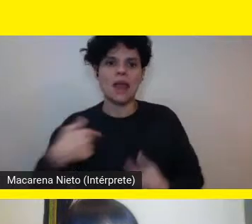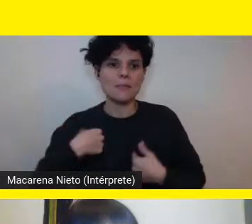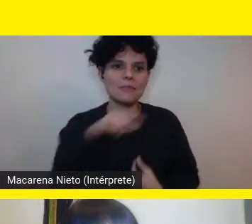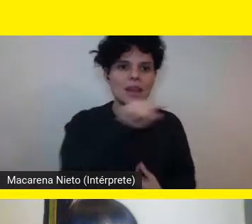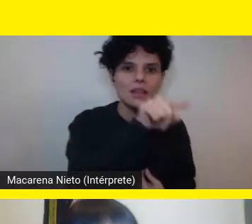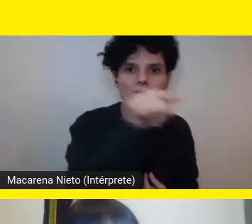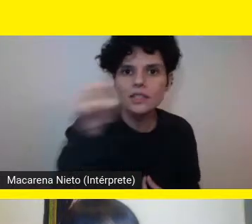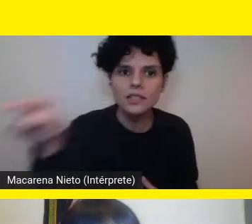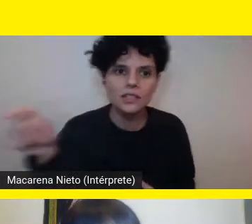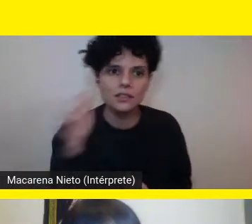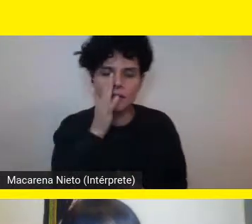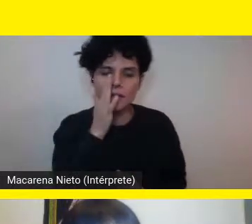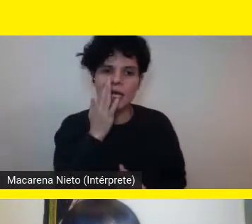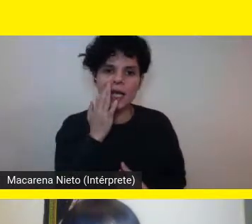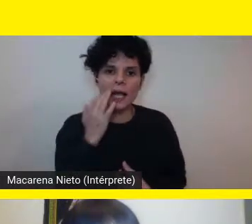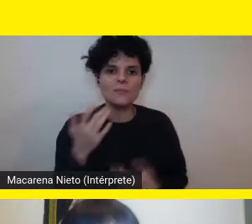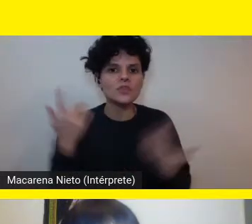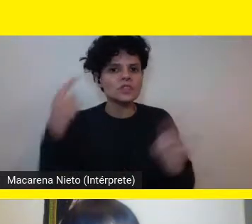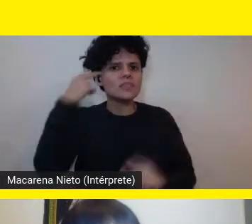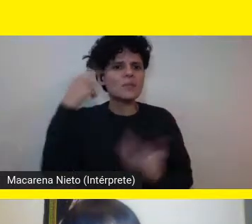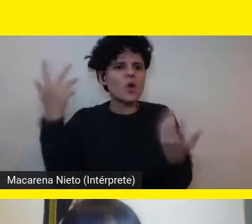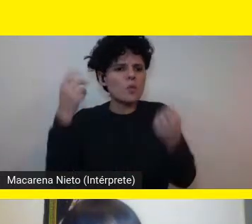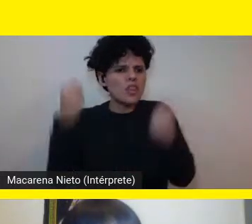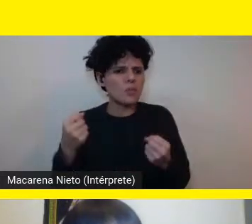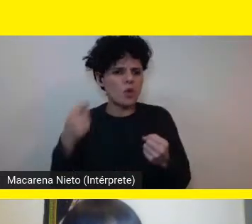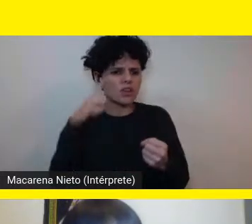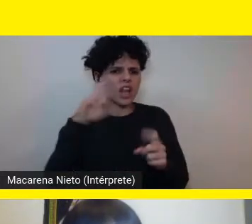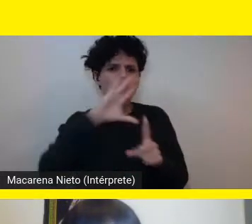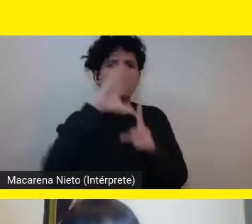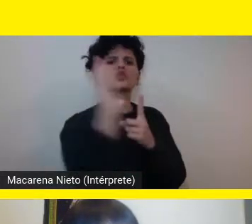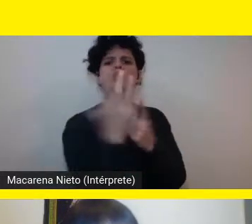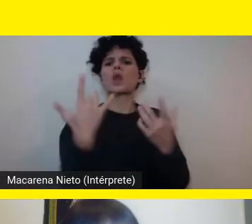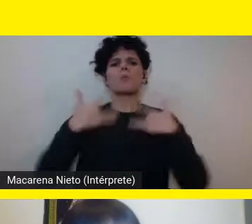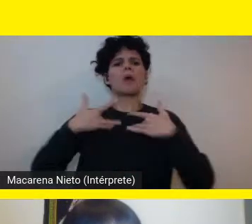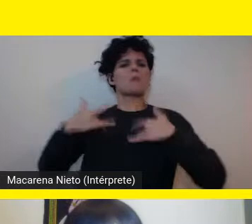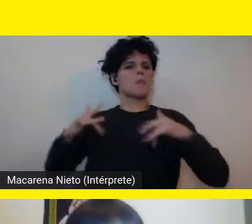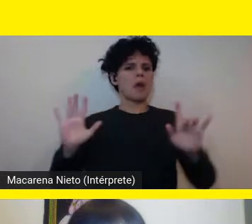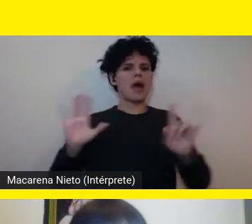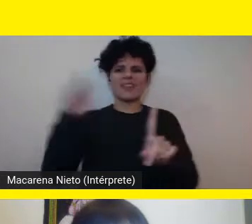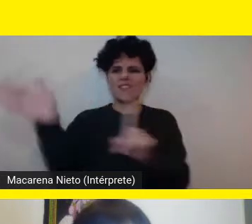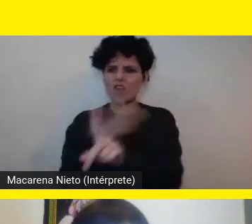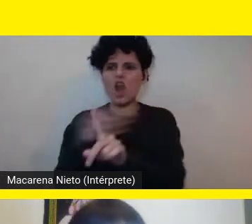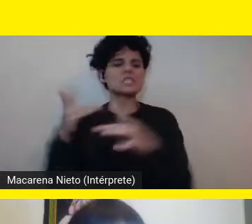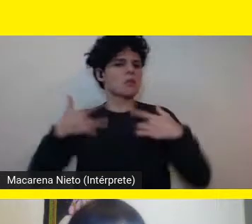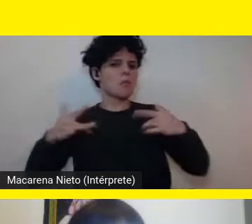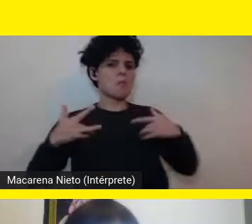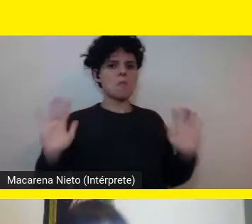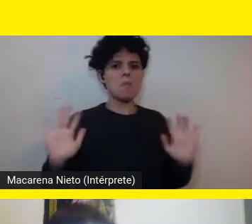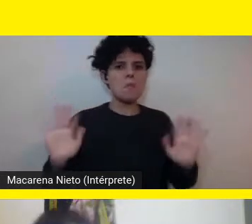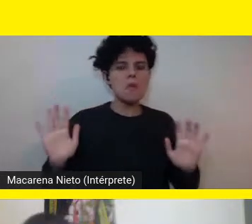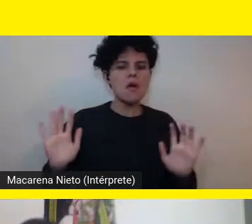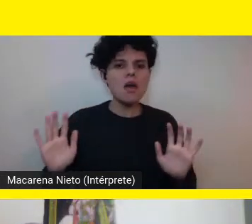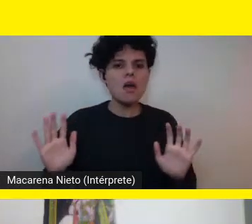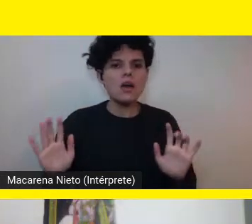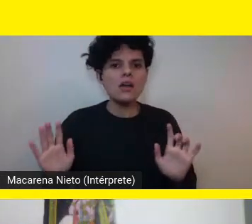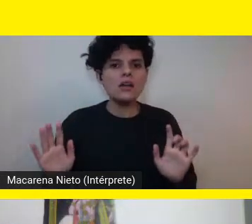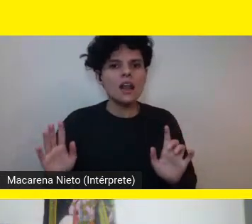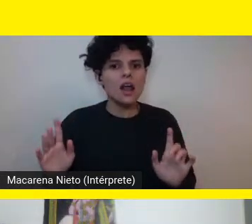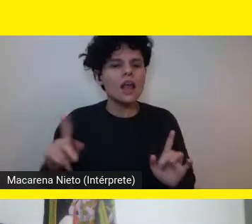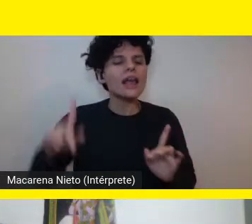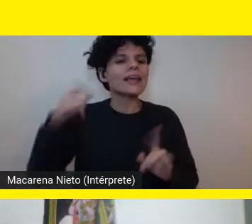en cómo le ponemos fin, digamos, a esta cultura de la impunidad y a esta cultura de la violencia que disuade a que las mujeres podamos contar nuestra